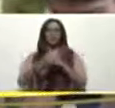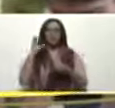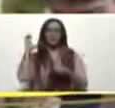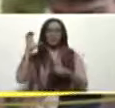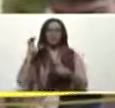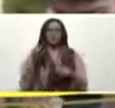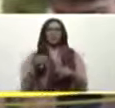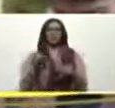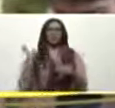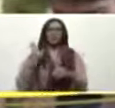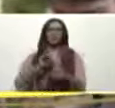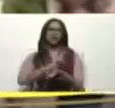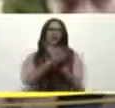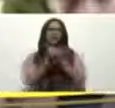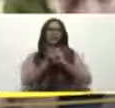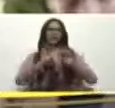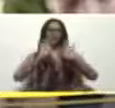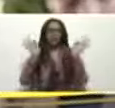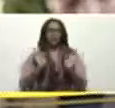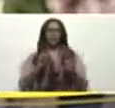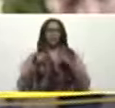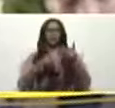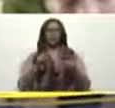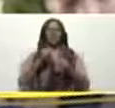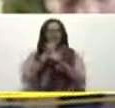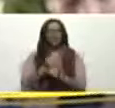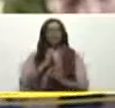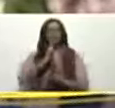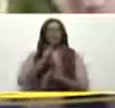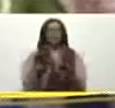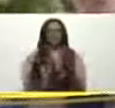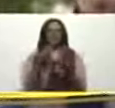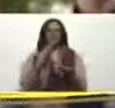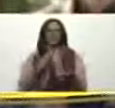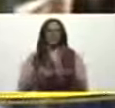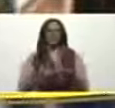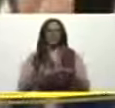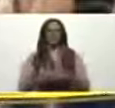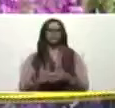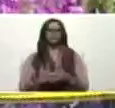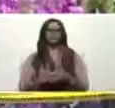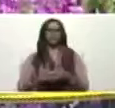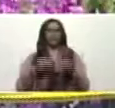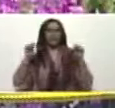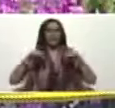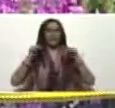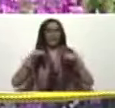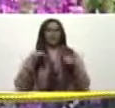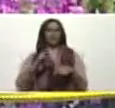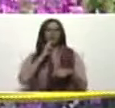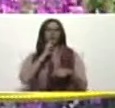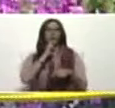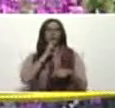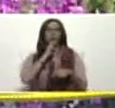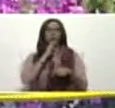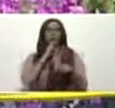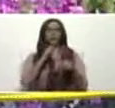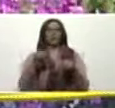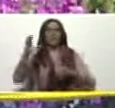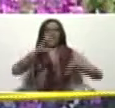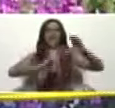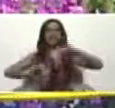nos lleva a cambiar ese modelo de producción y esperamos poder responder a eso. Muchas gracias. Oye, esto vale oro, ¿viste? en el campo de